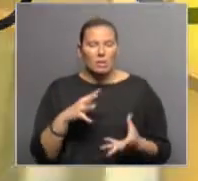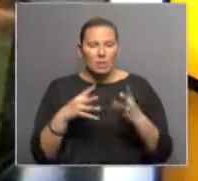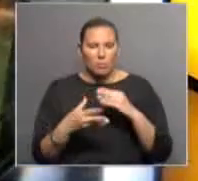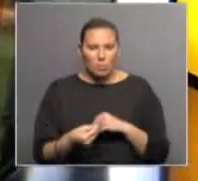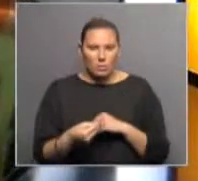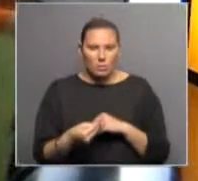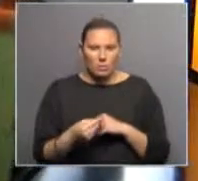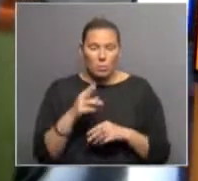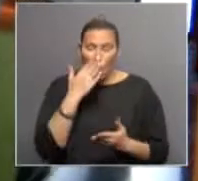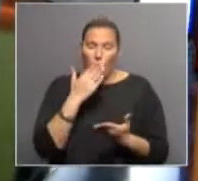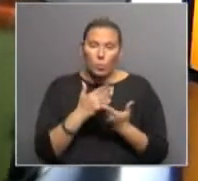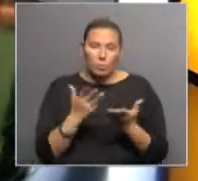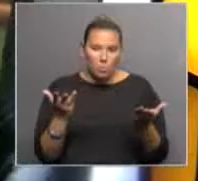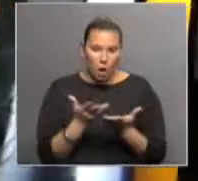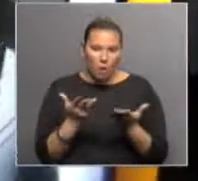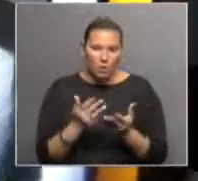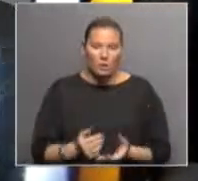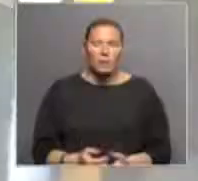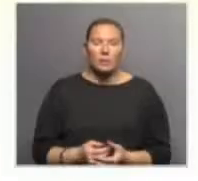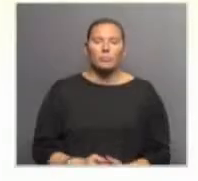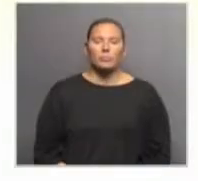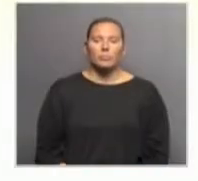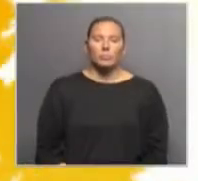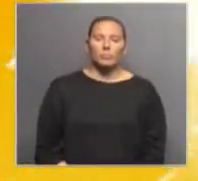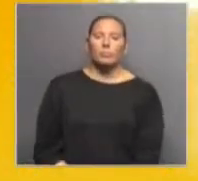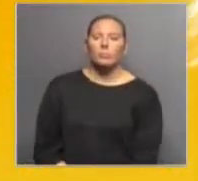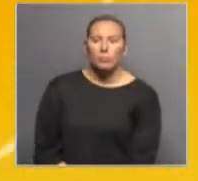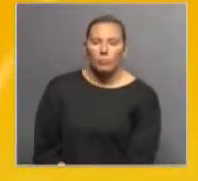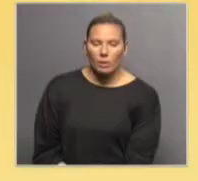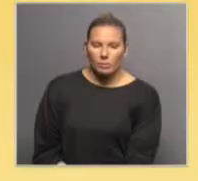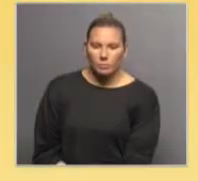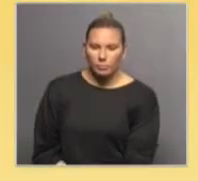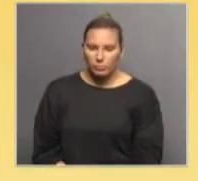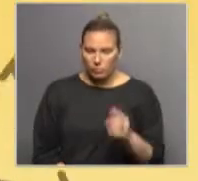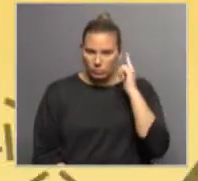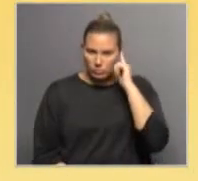vista. Muy bien, vemos la última parte del informe entonces. Lo vemos.